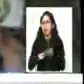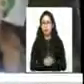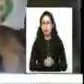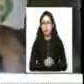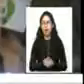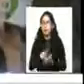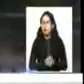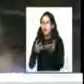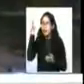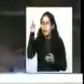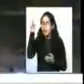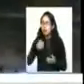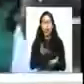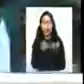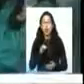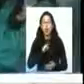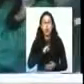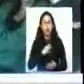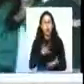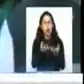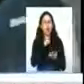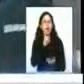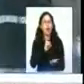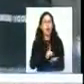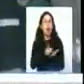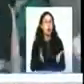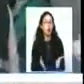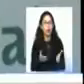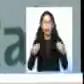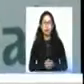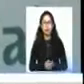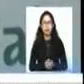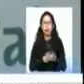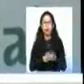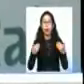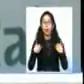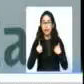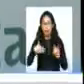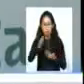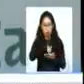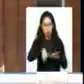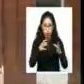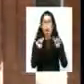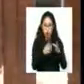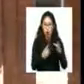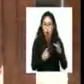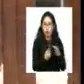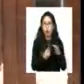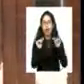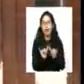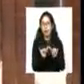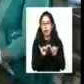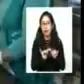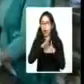Cambiar a ser profesional. ¿Qué te gustaría ser más grande? Doctora. En los próximos días en Casa Mitaí se habilitará un centro de aislamiento